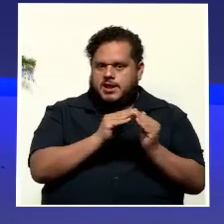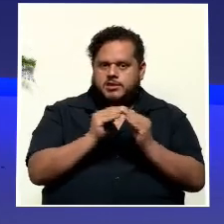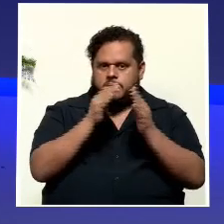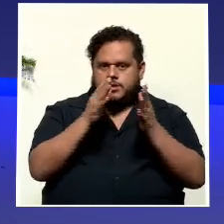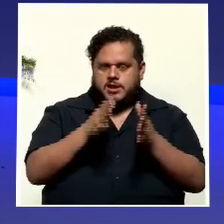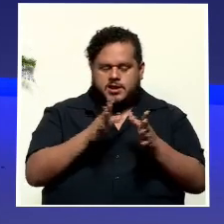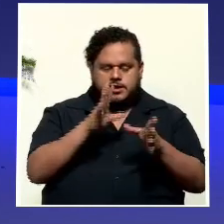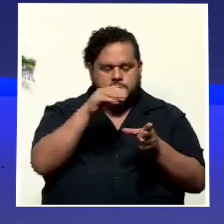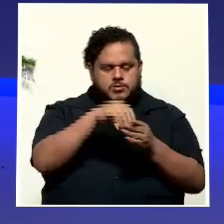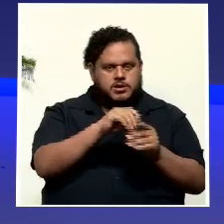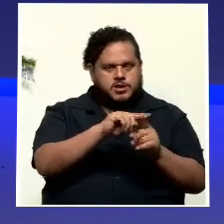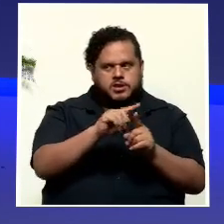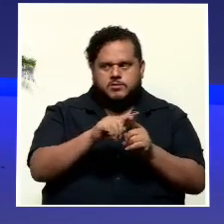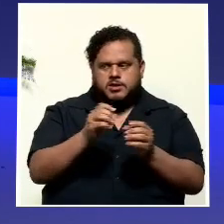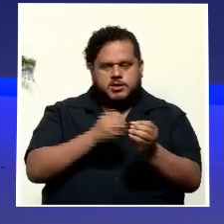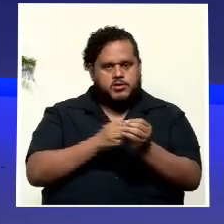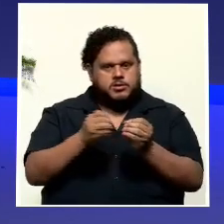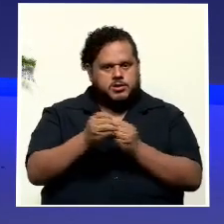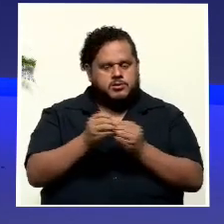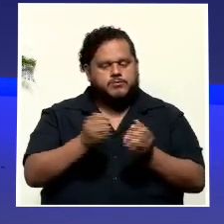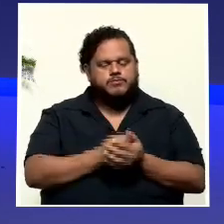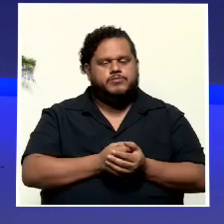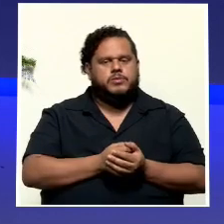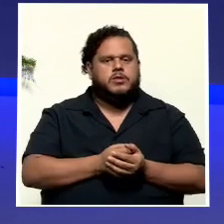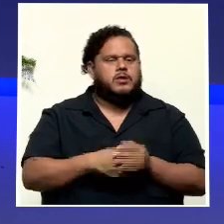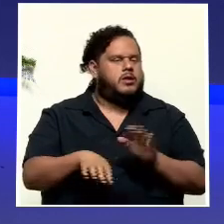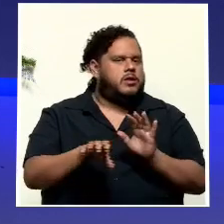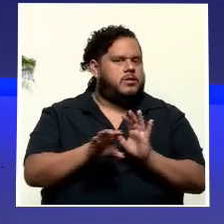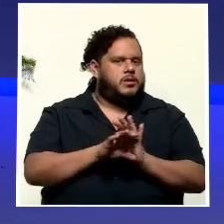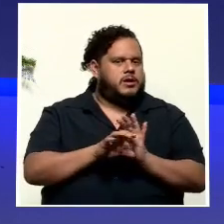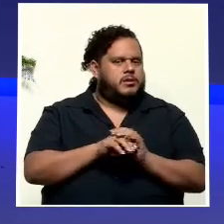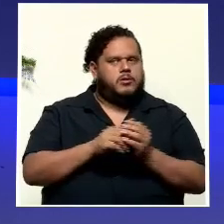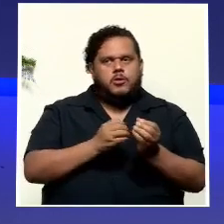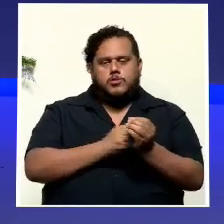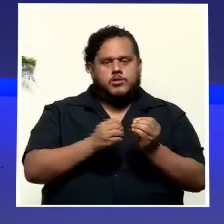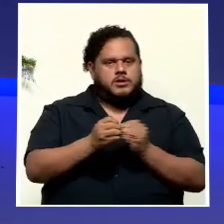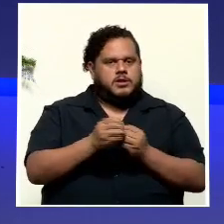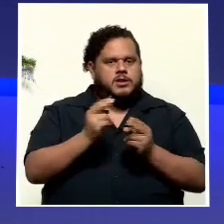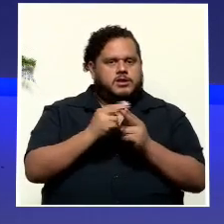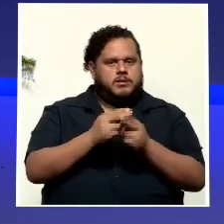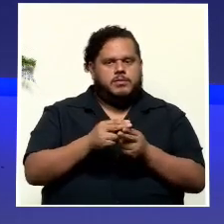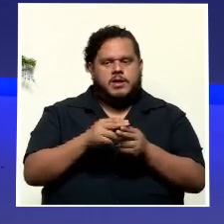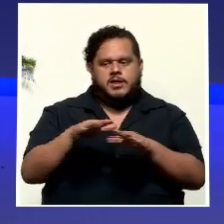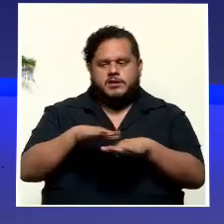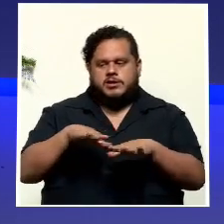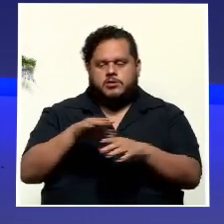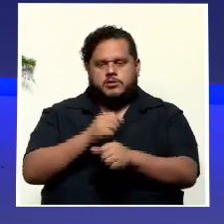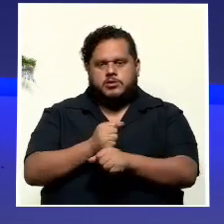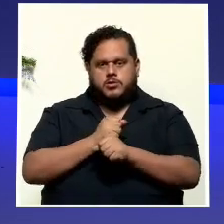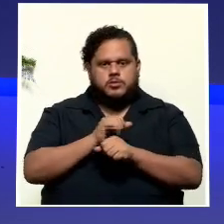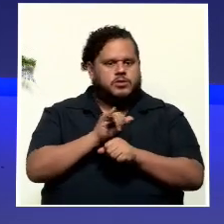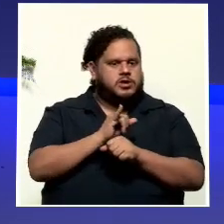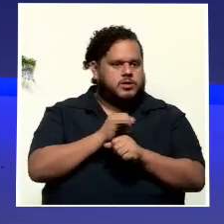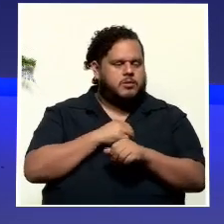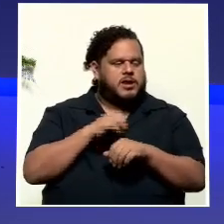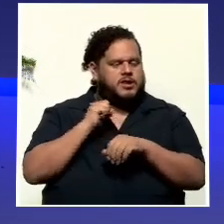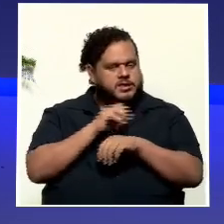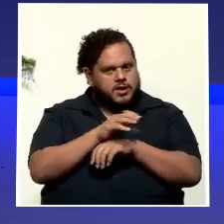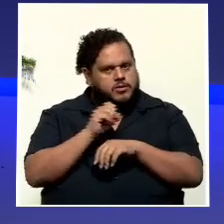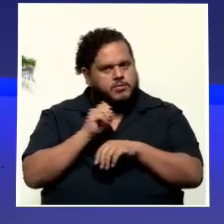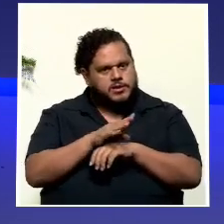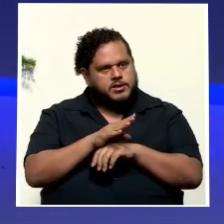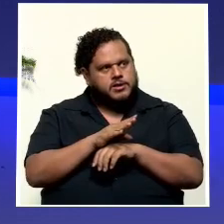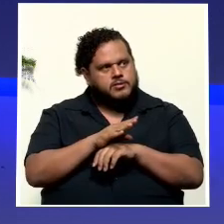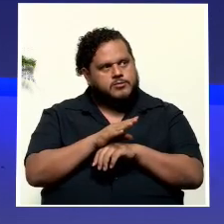involucre desde diferentes organizaciones. Una organización llamada Territorios Seguros también ha estado mandando